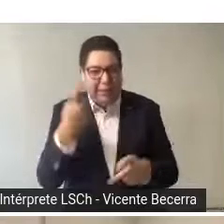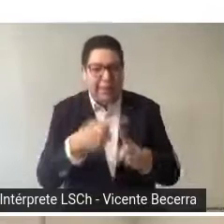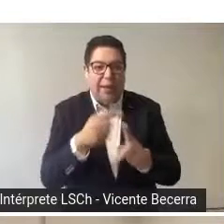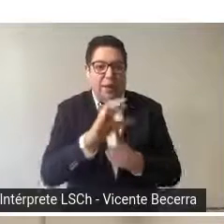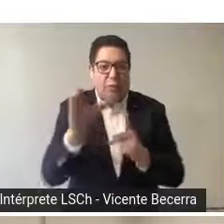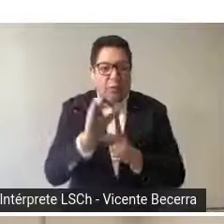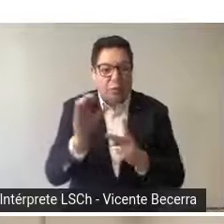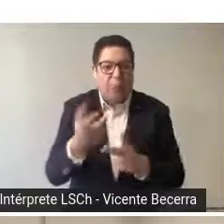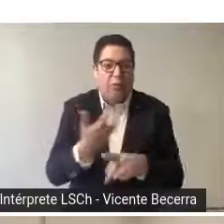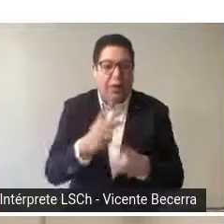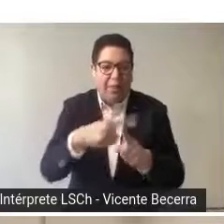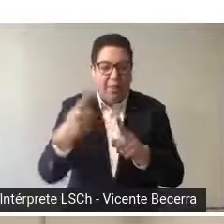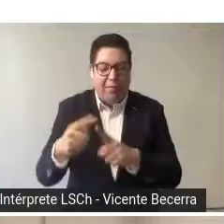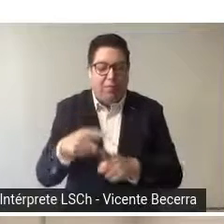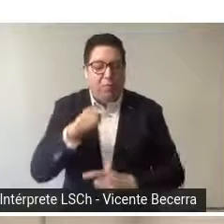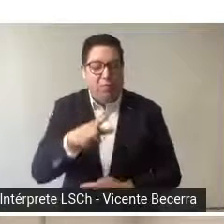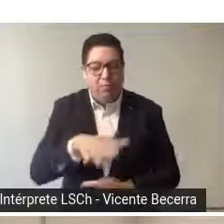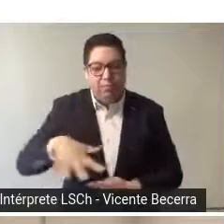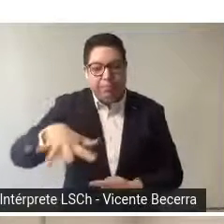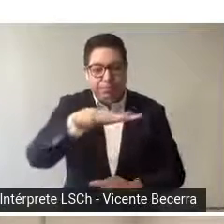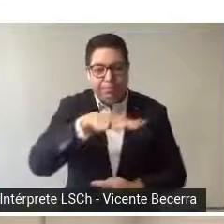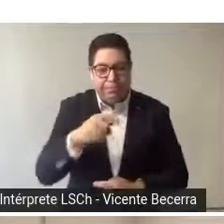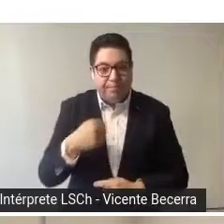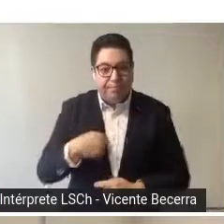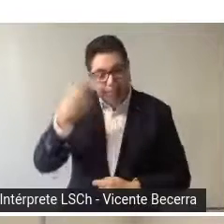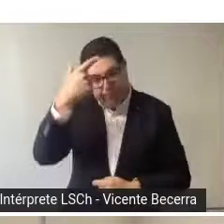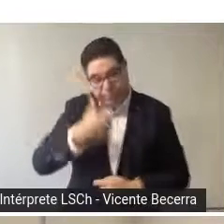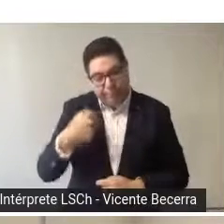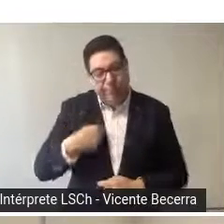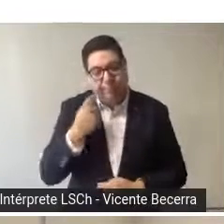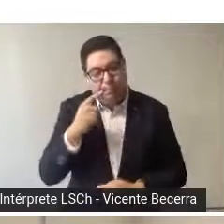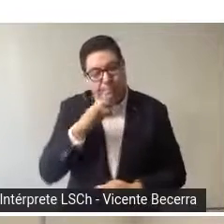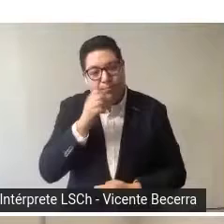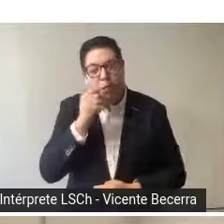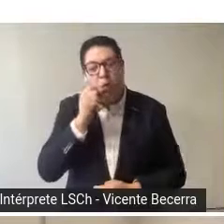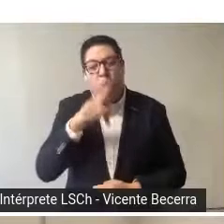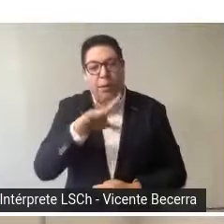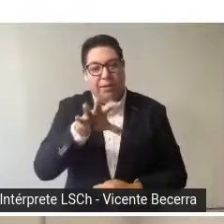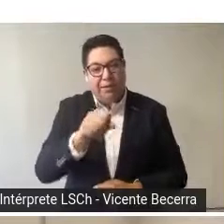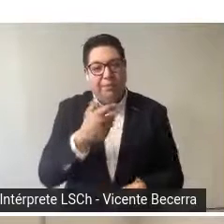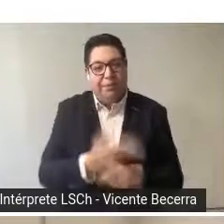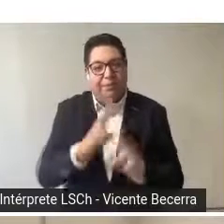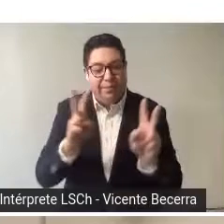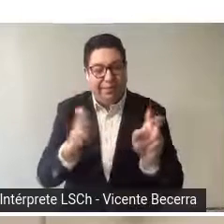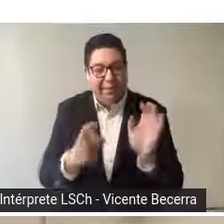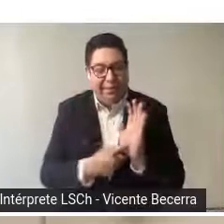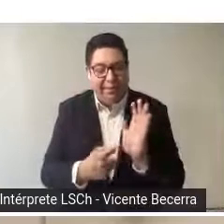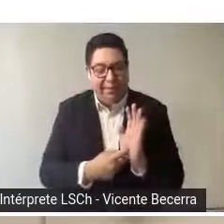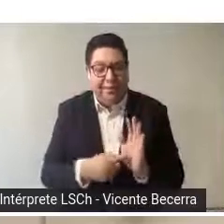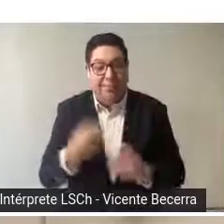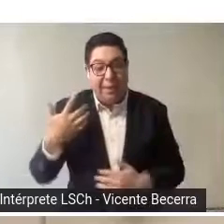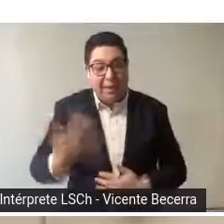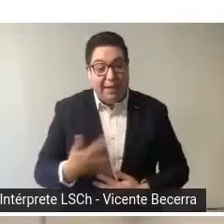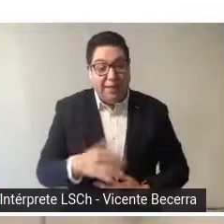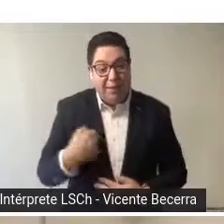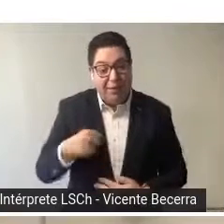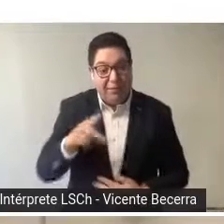cultural. Y en ese contexto, si yo tuviera que definir cuáles creo que son los factores